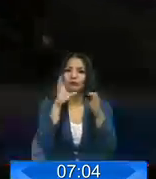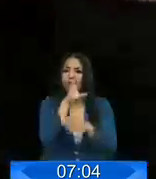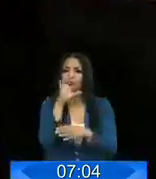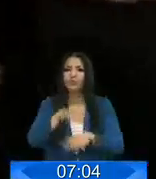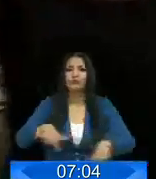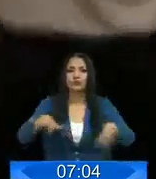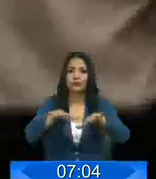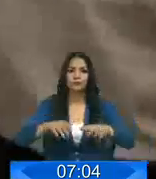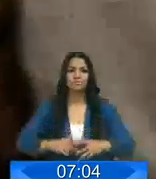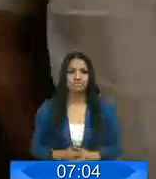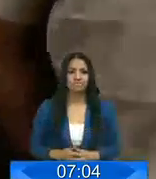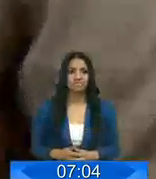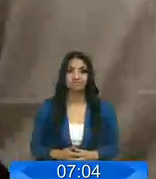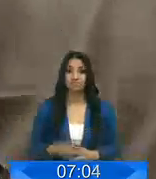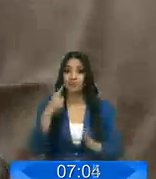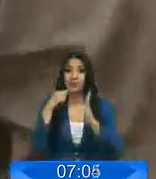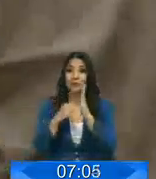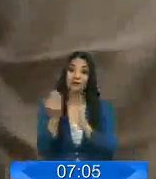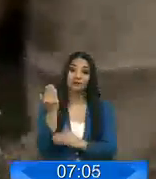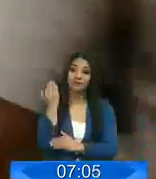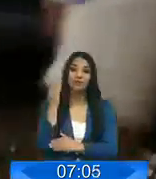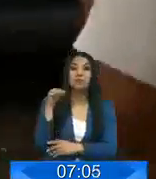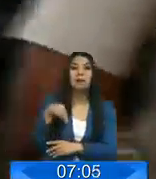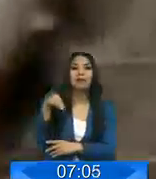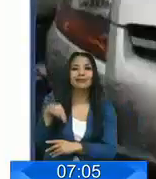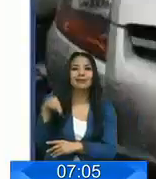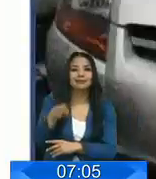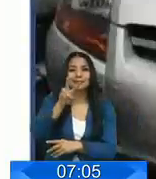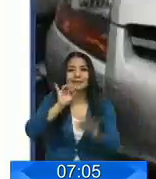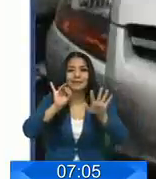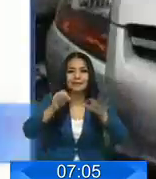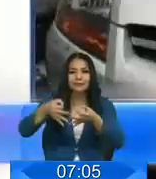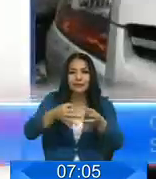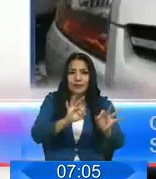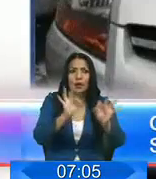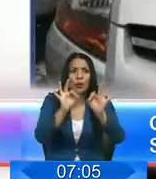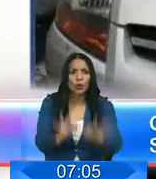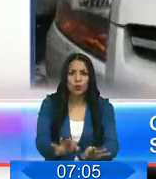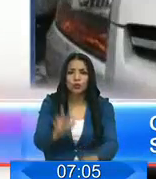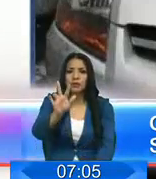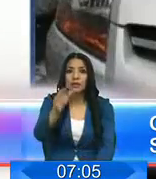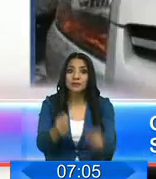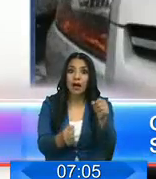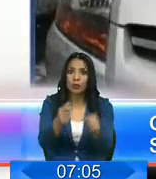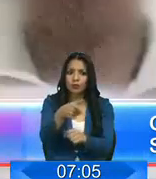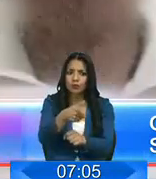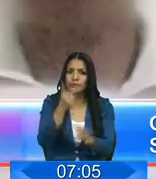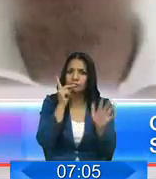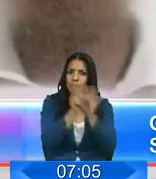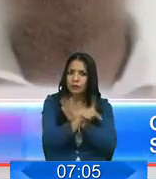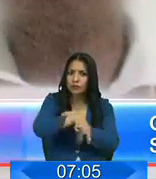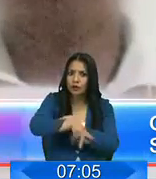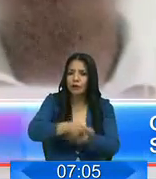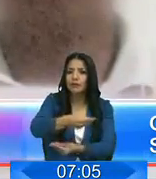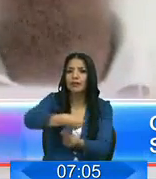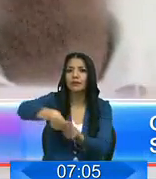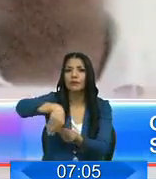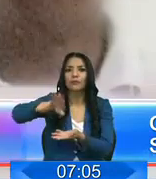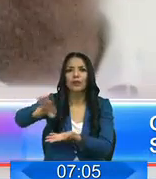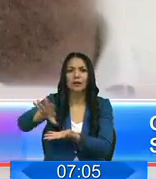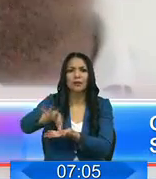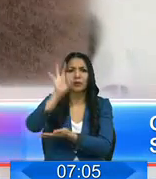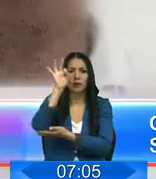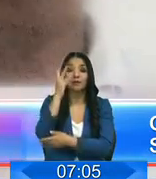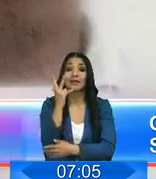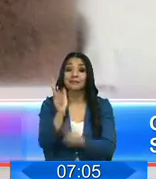Precisamente durante la jornada de este martes 26 de febrero se logró recuperar 3 automotores. En uno de ellos se encontraban